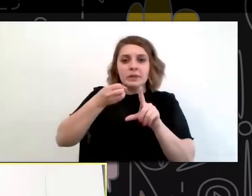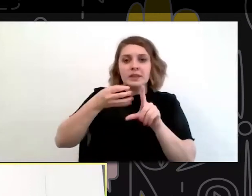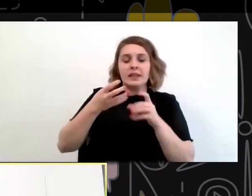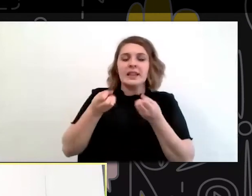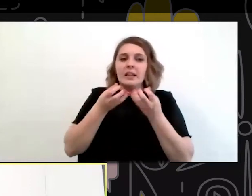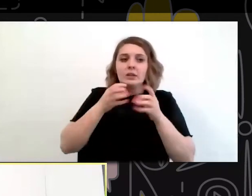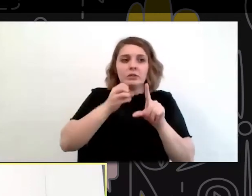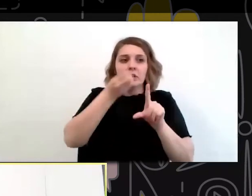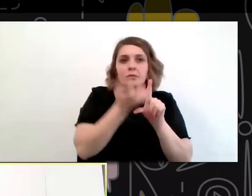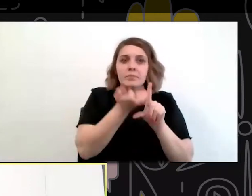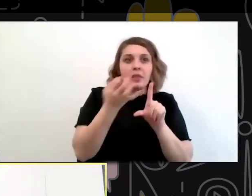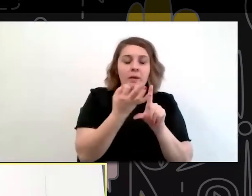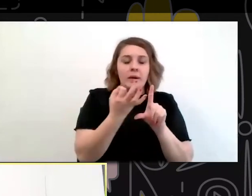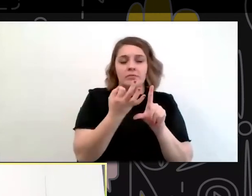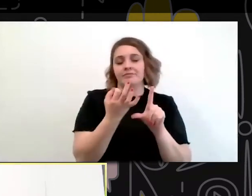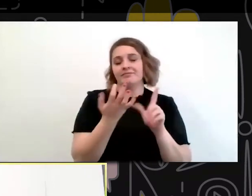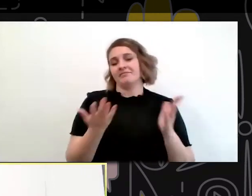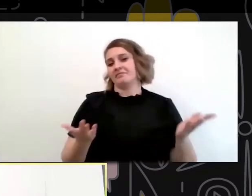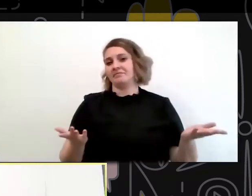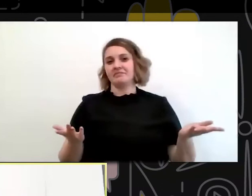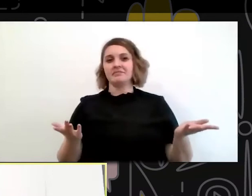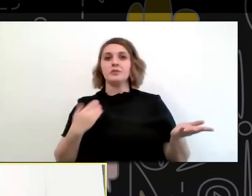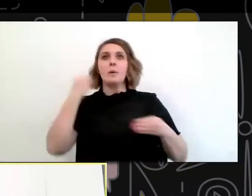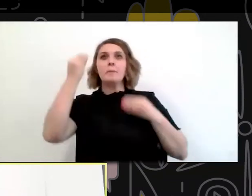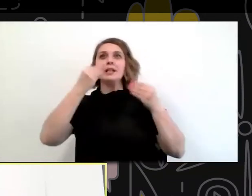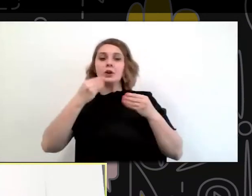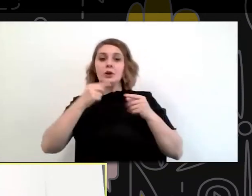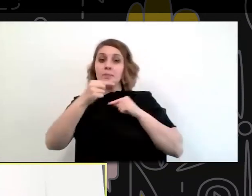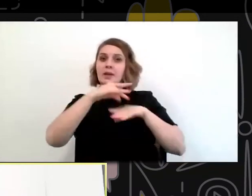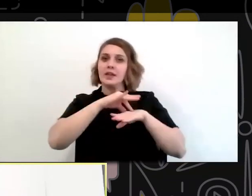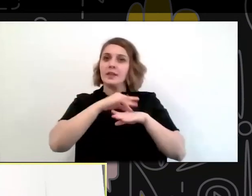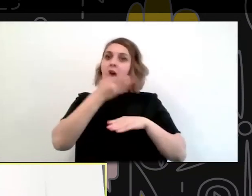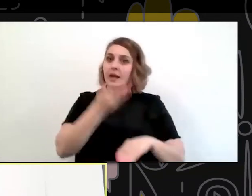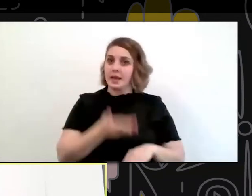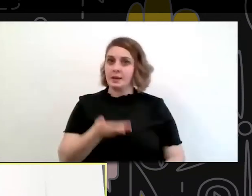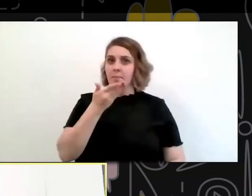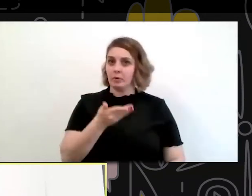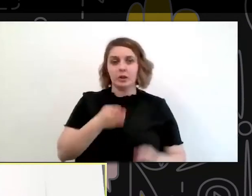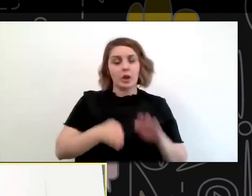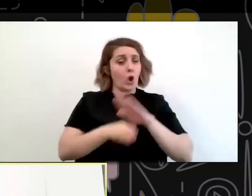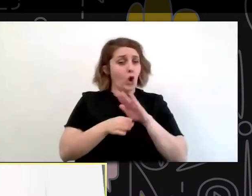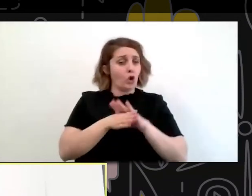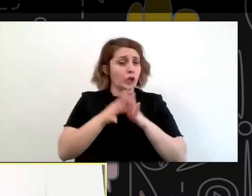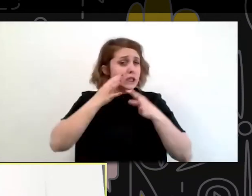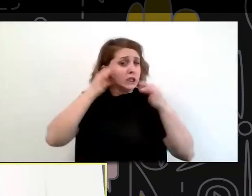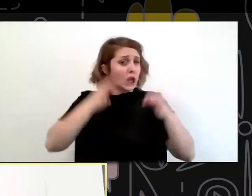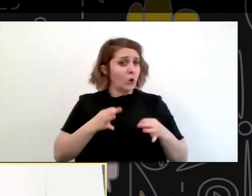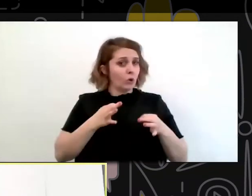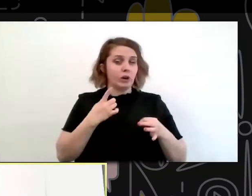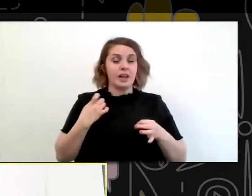telemedicina es algo que es muy importante, que ha venido para quedarse y que es obvio que es